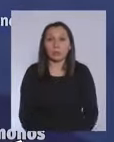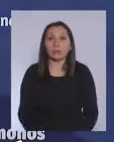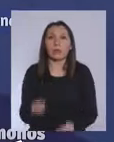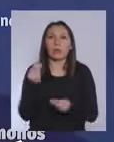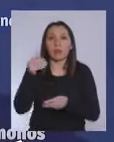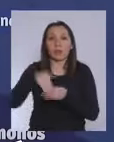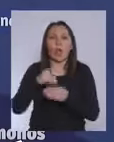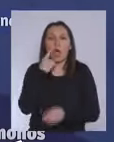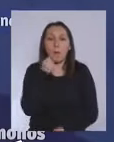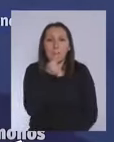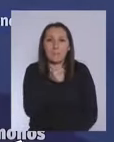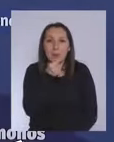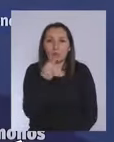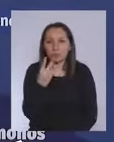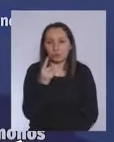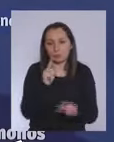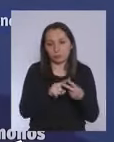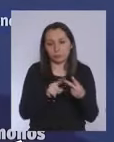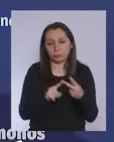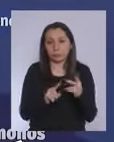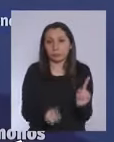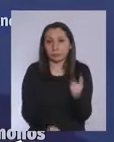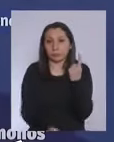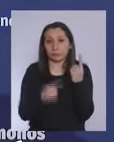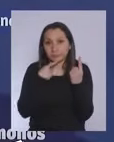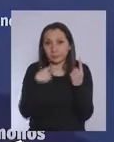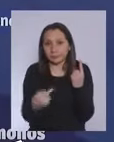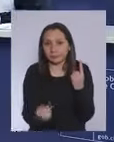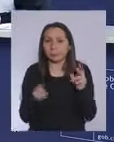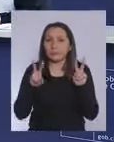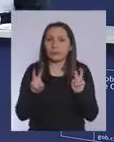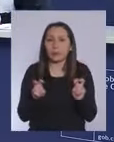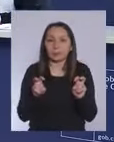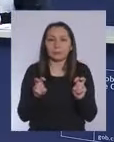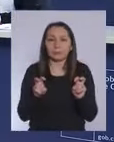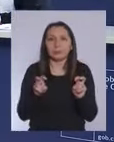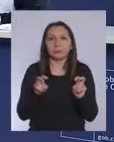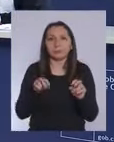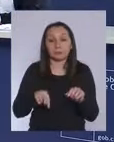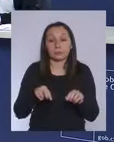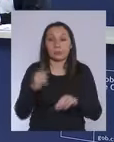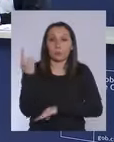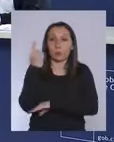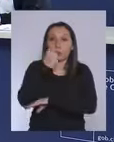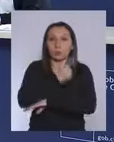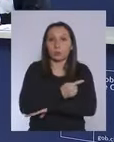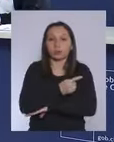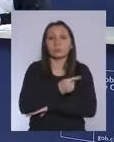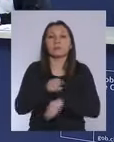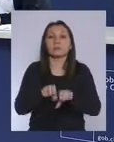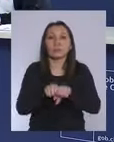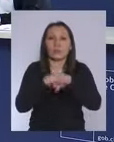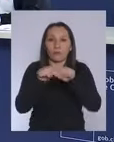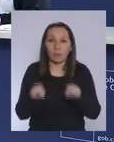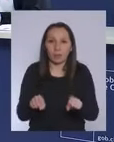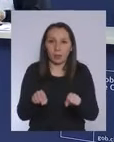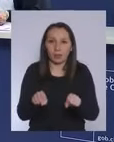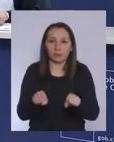buenas tardes hay dos consultas que tenemos una en relación a que durante estas jornadas se confirmó que